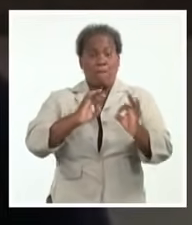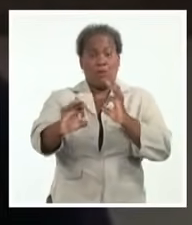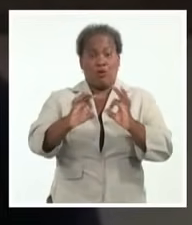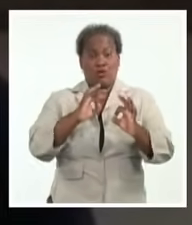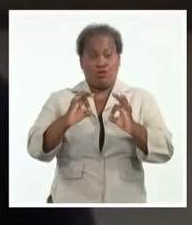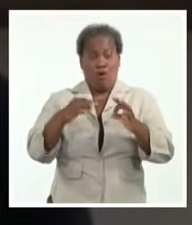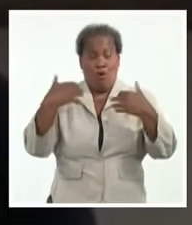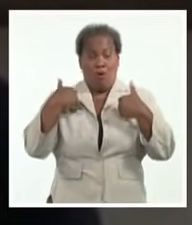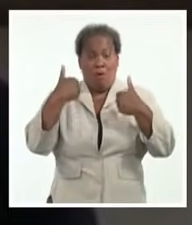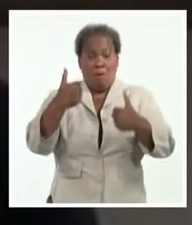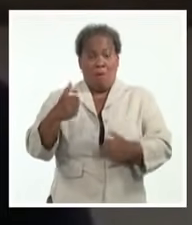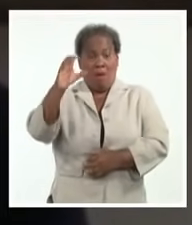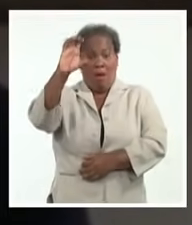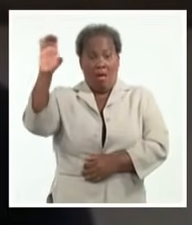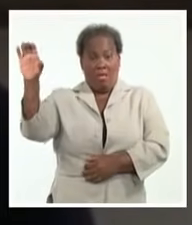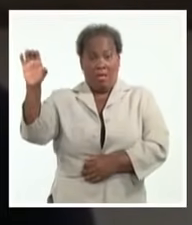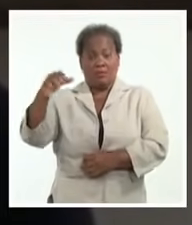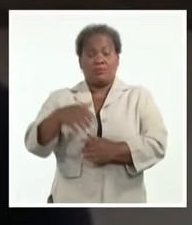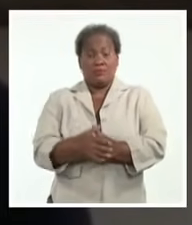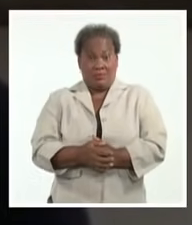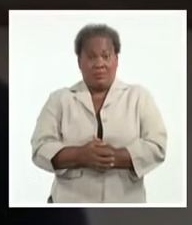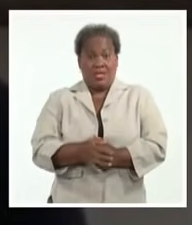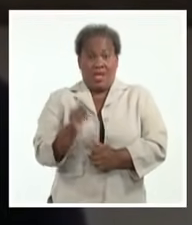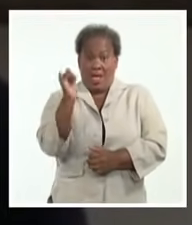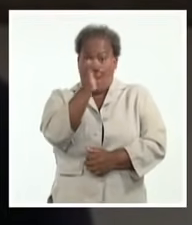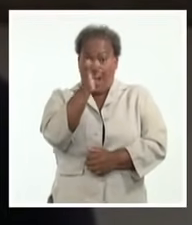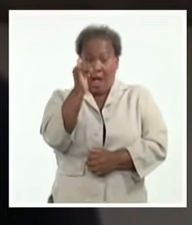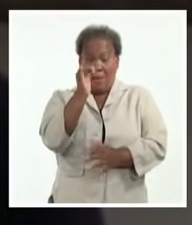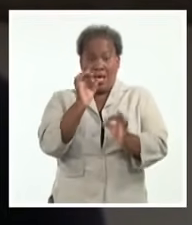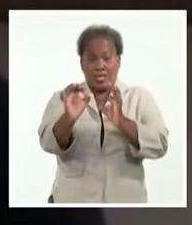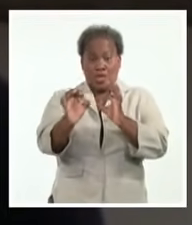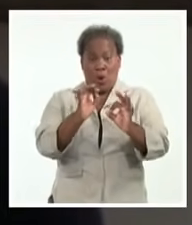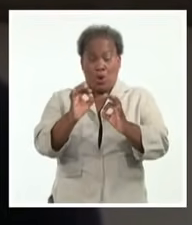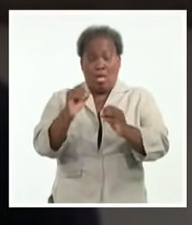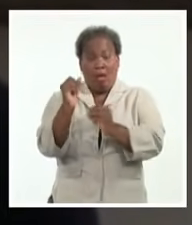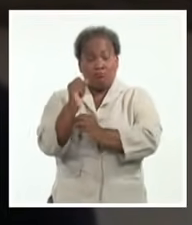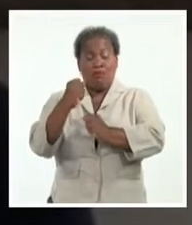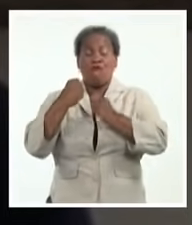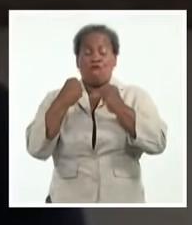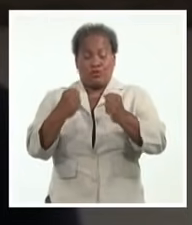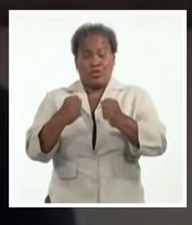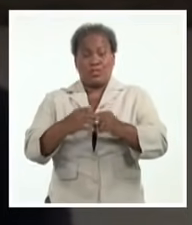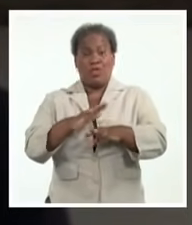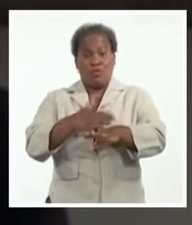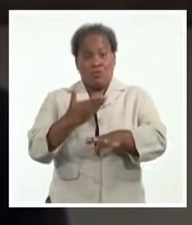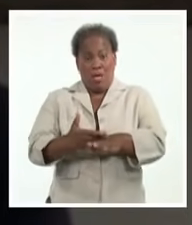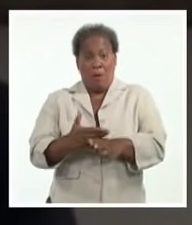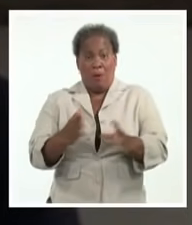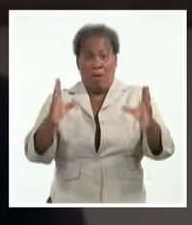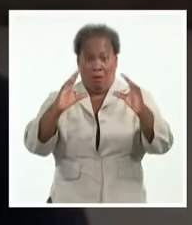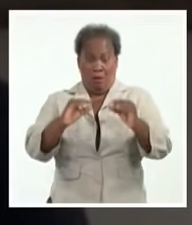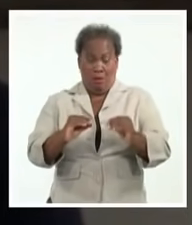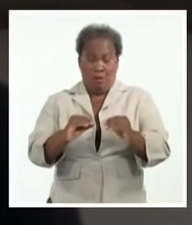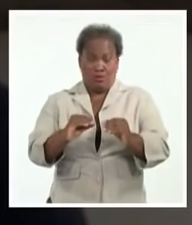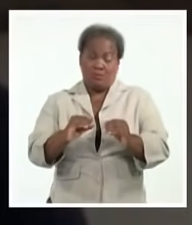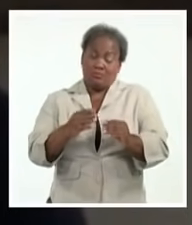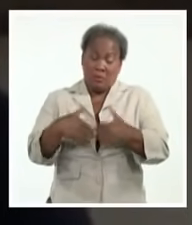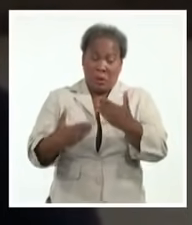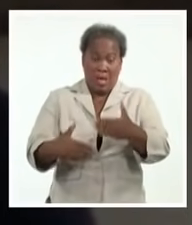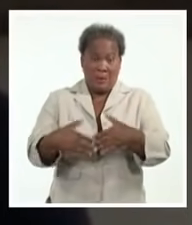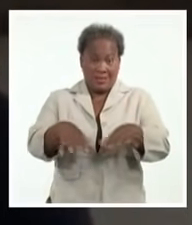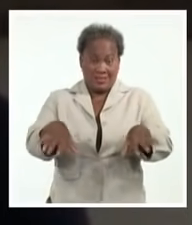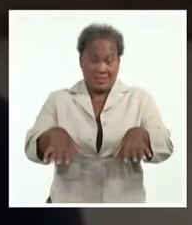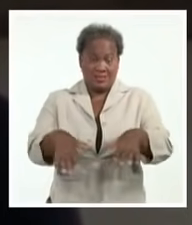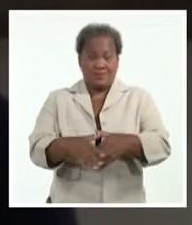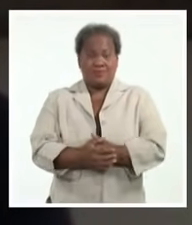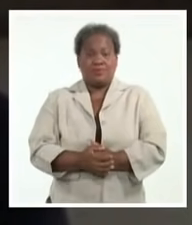embajada, cuyo dispositivo de seguridad se ha reforzado a partir de la noche de ayer. Como digo,